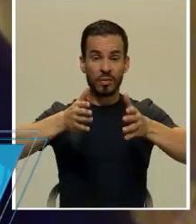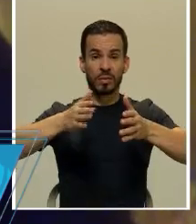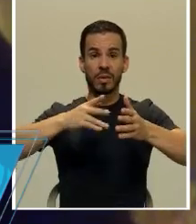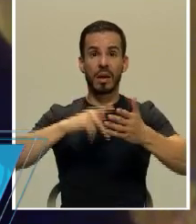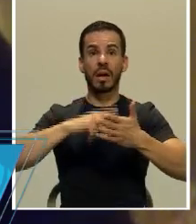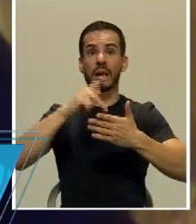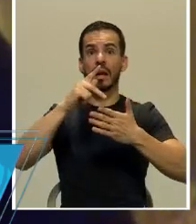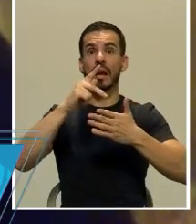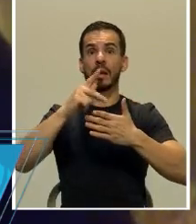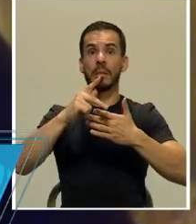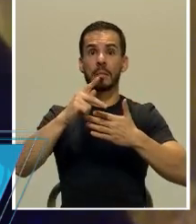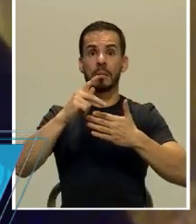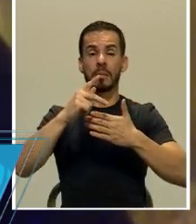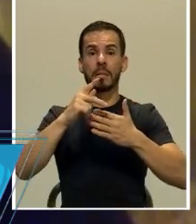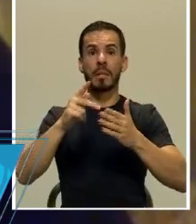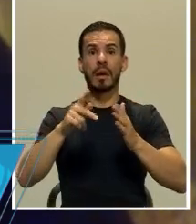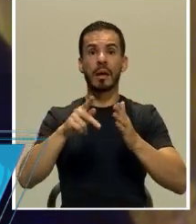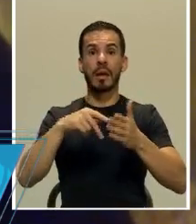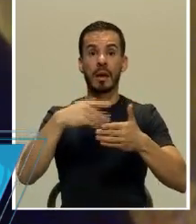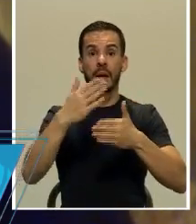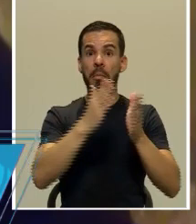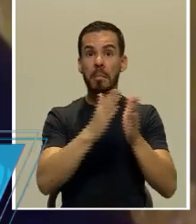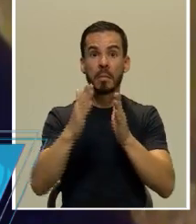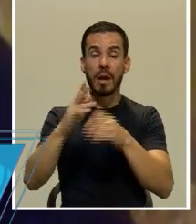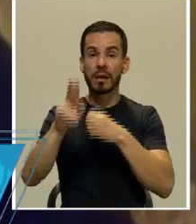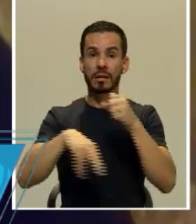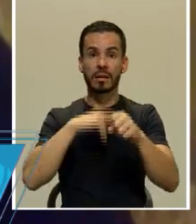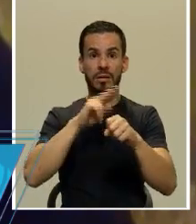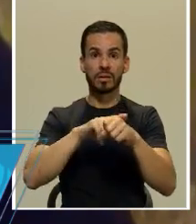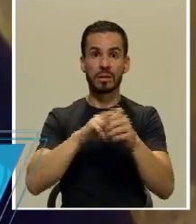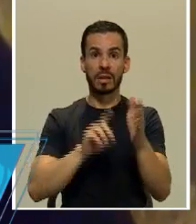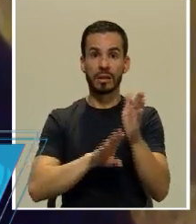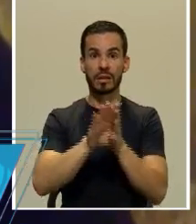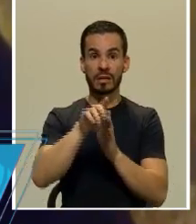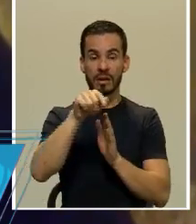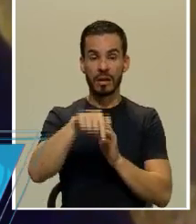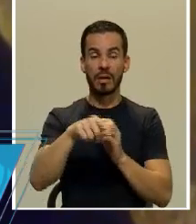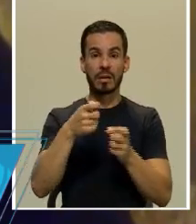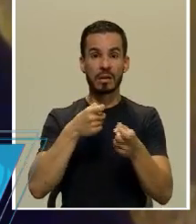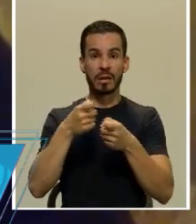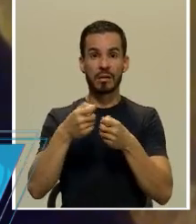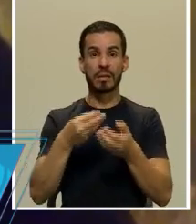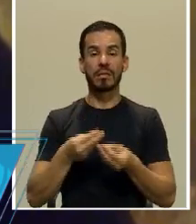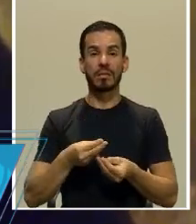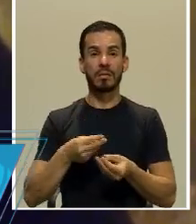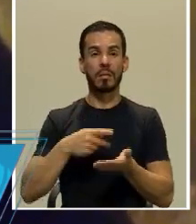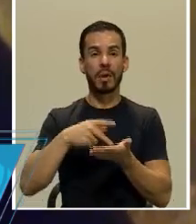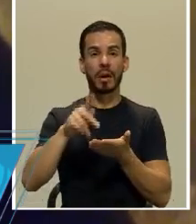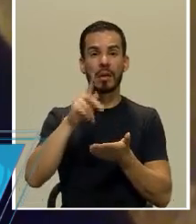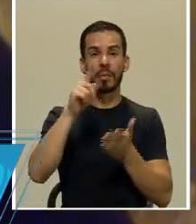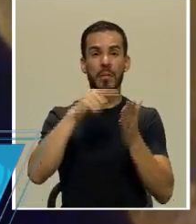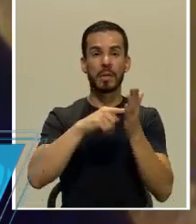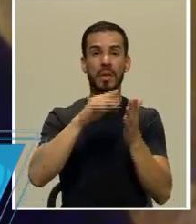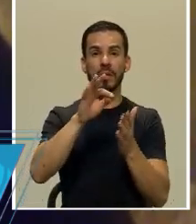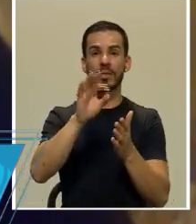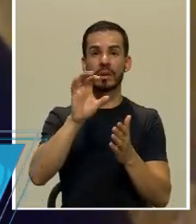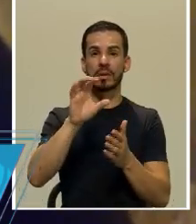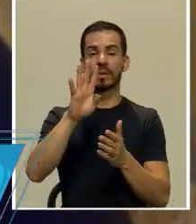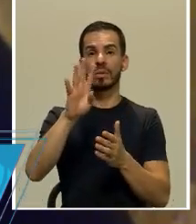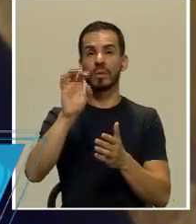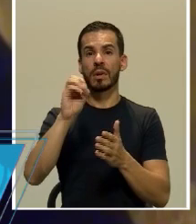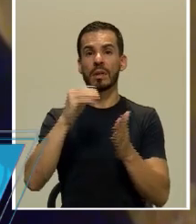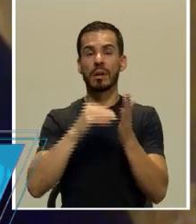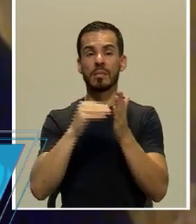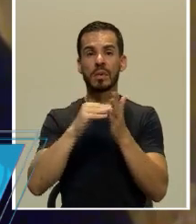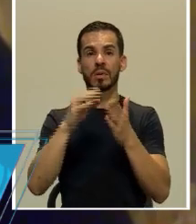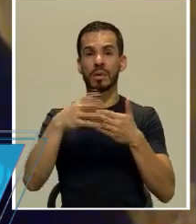Plan Nacional de Desarrollo, está estimado para esta administración hacer una inversión de 1.940